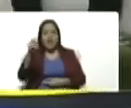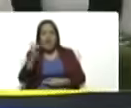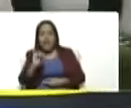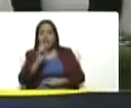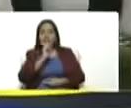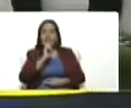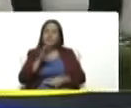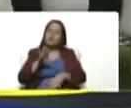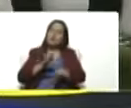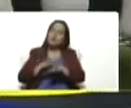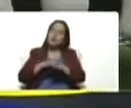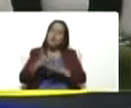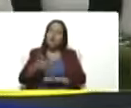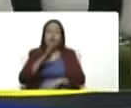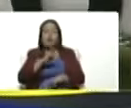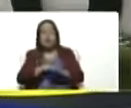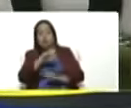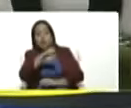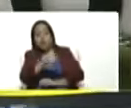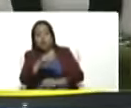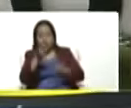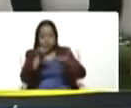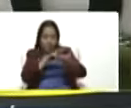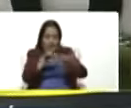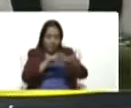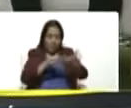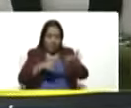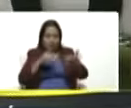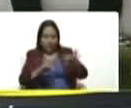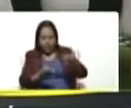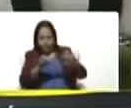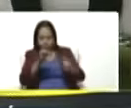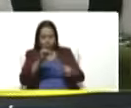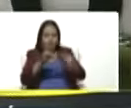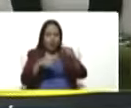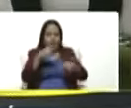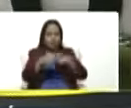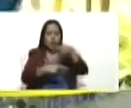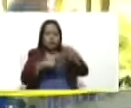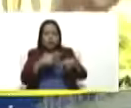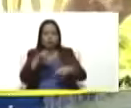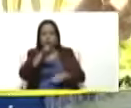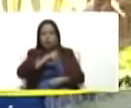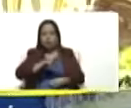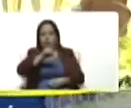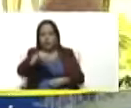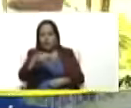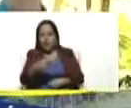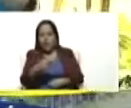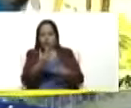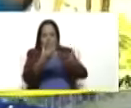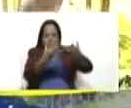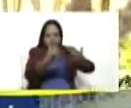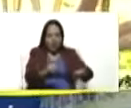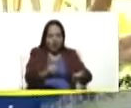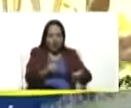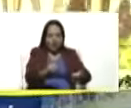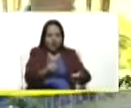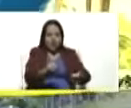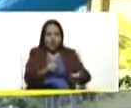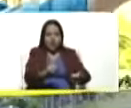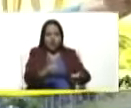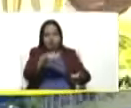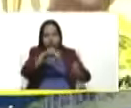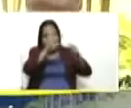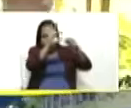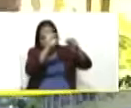parte cuando usted lee las categorías, son los procesos que ellos utilizan después del secado del café en la poscosecha,